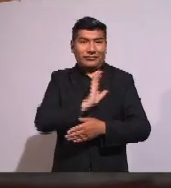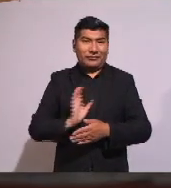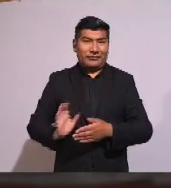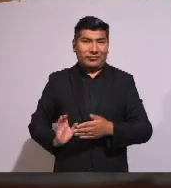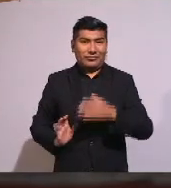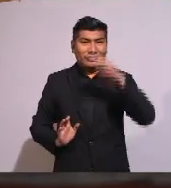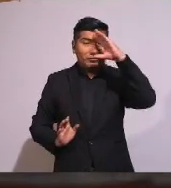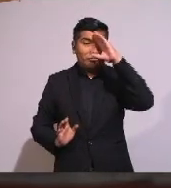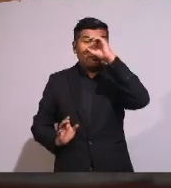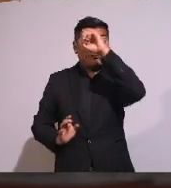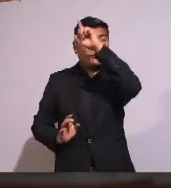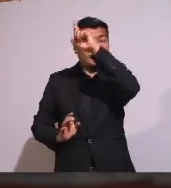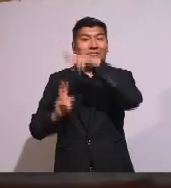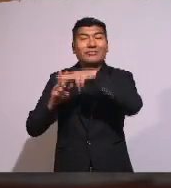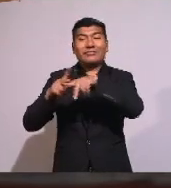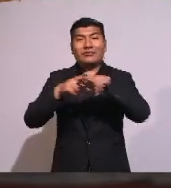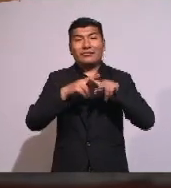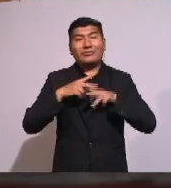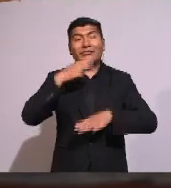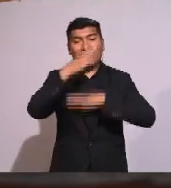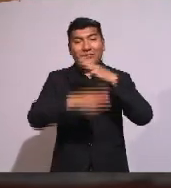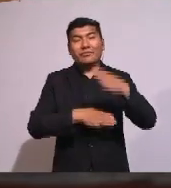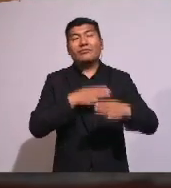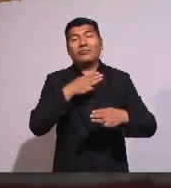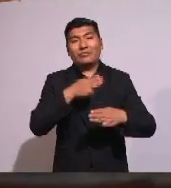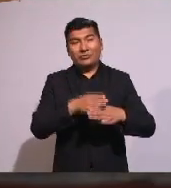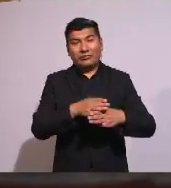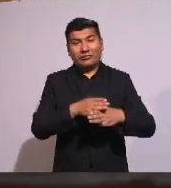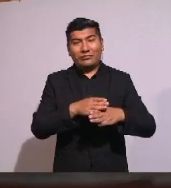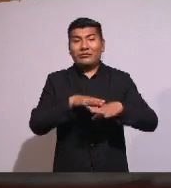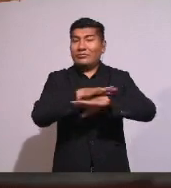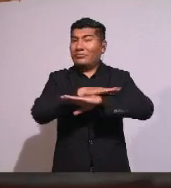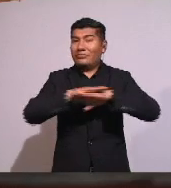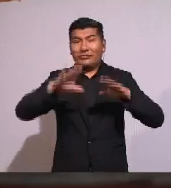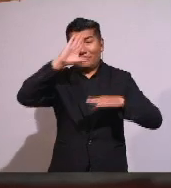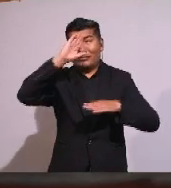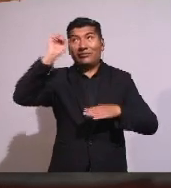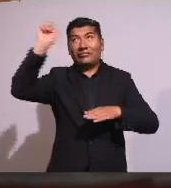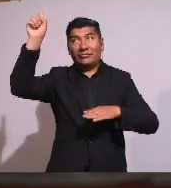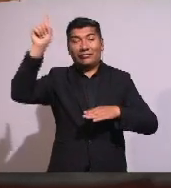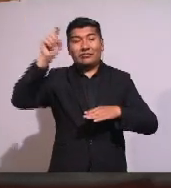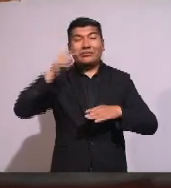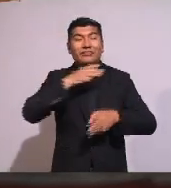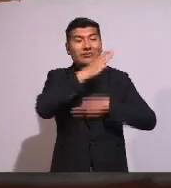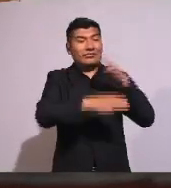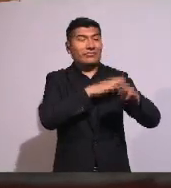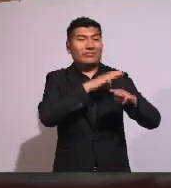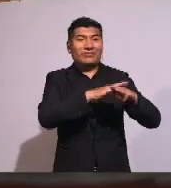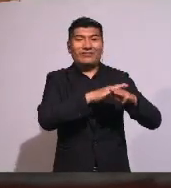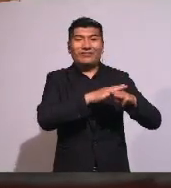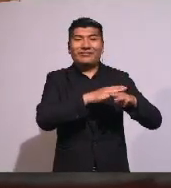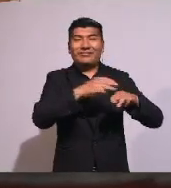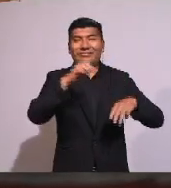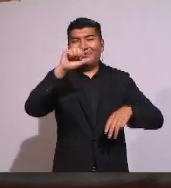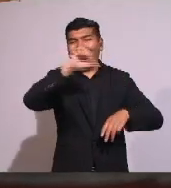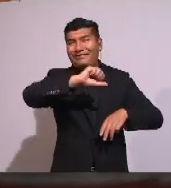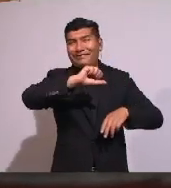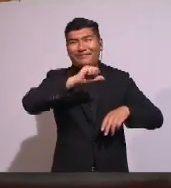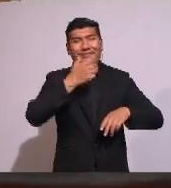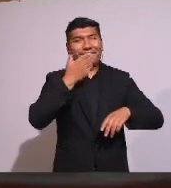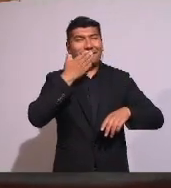es sal de la tierra. Sin Él, el mundo es insípido, no tiene